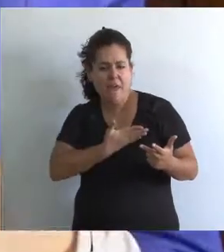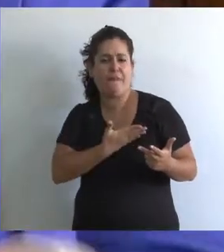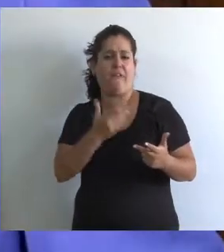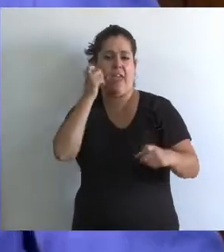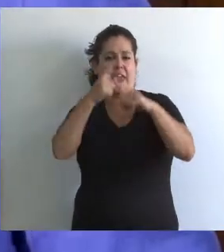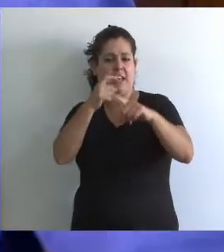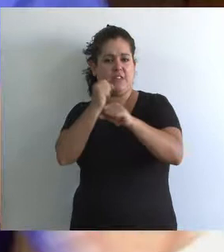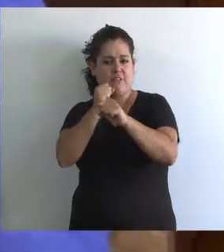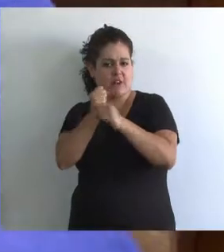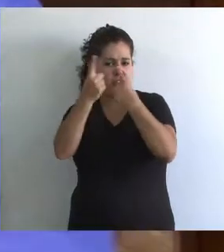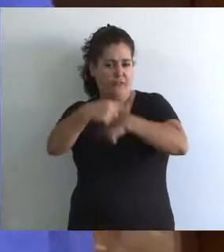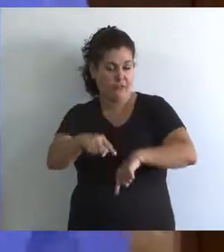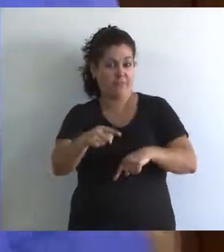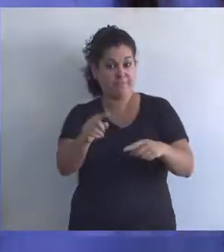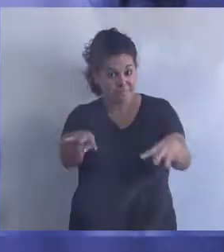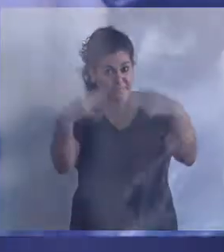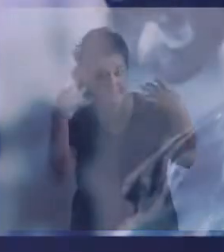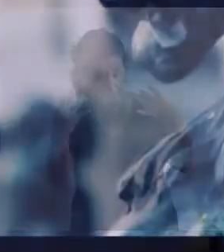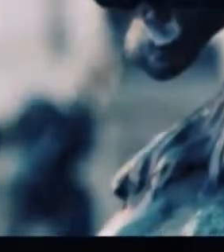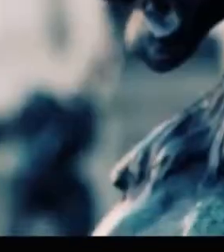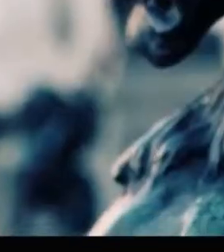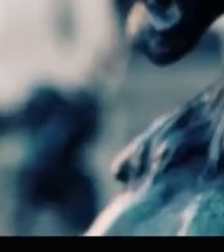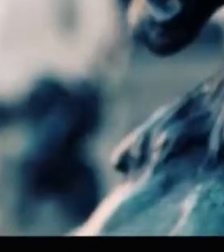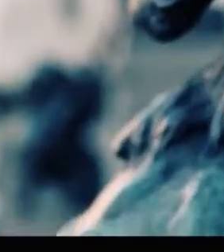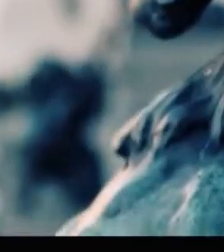extrabajadores, lo que pasa en la actualidad. ¿Me acompañan?